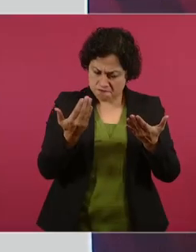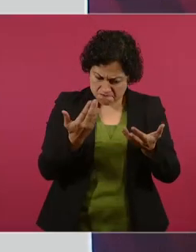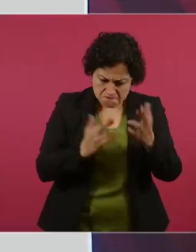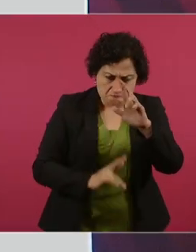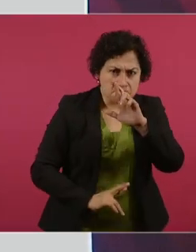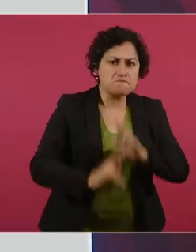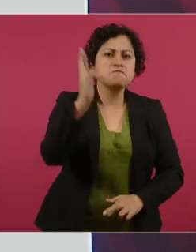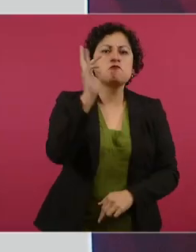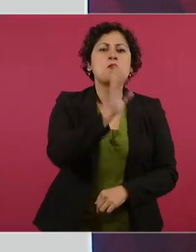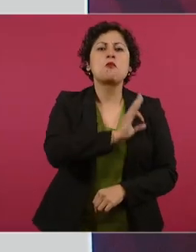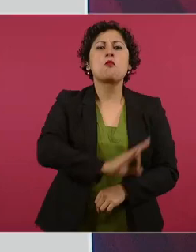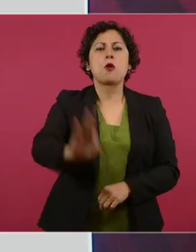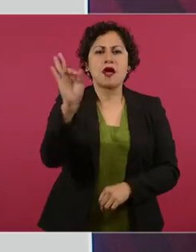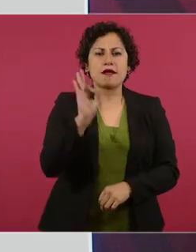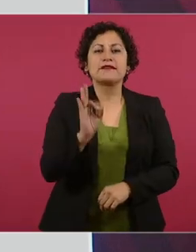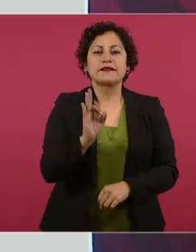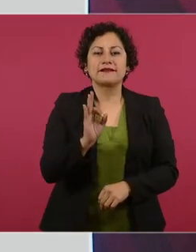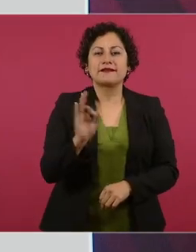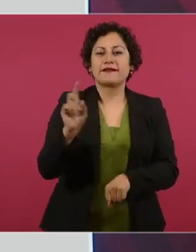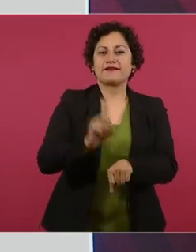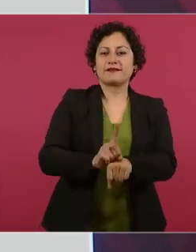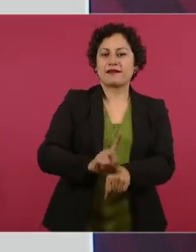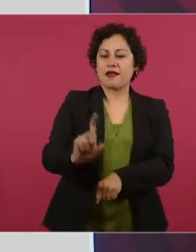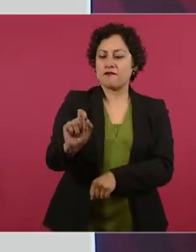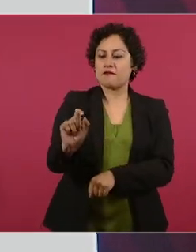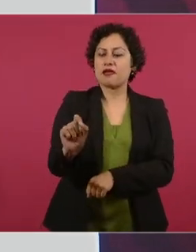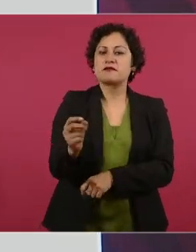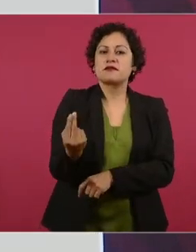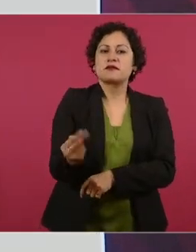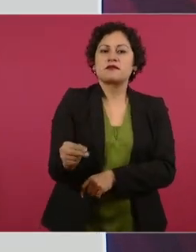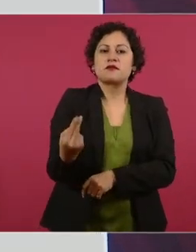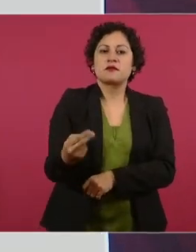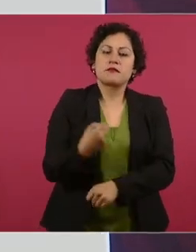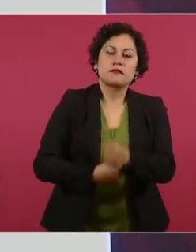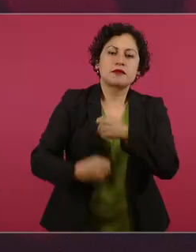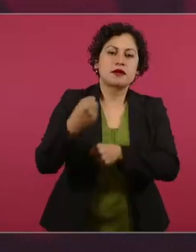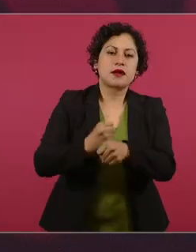el 20 de noviembre de 1910 a las 6 de la tarde.